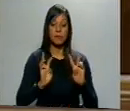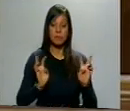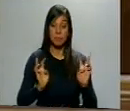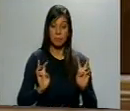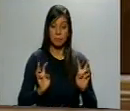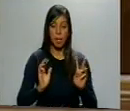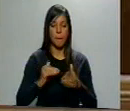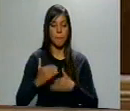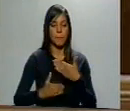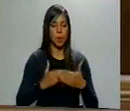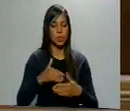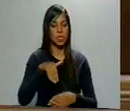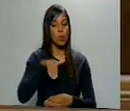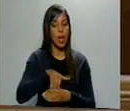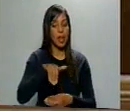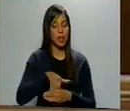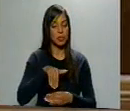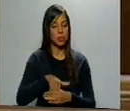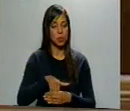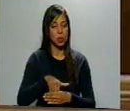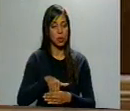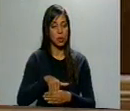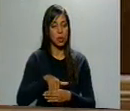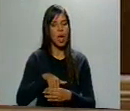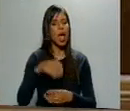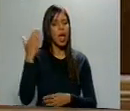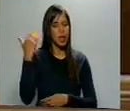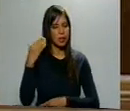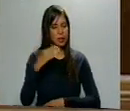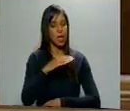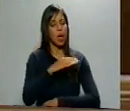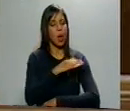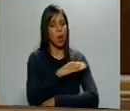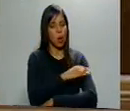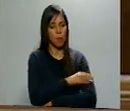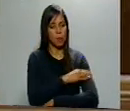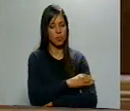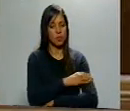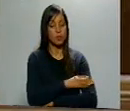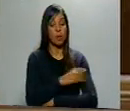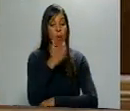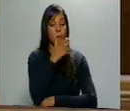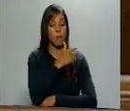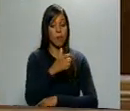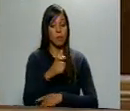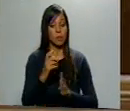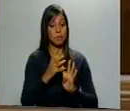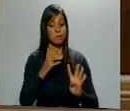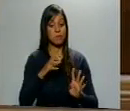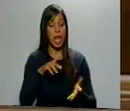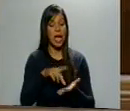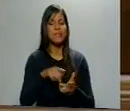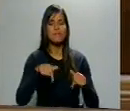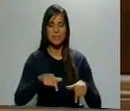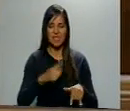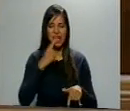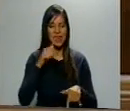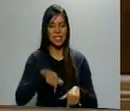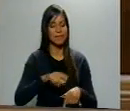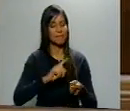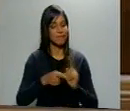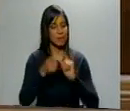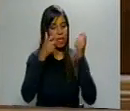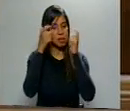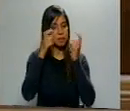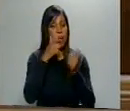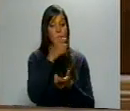los procesos electorales en la Quinta República ha sido la alta participación del pueblo. Y ha sido gracias